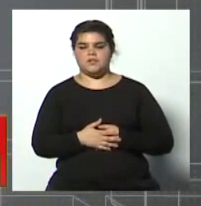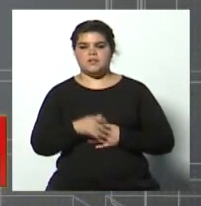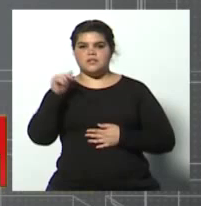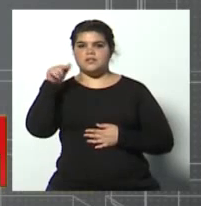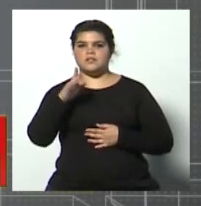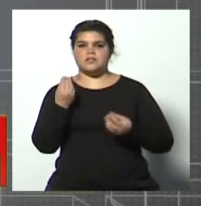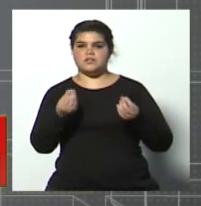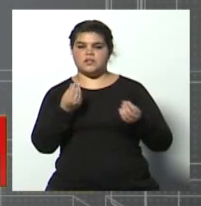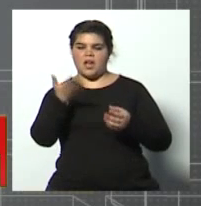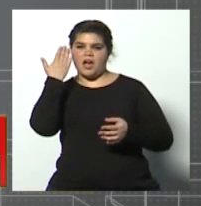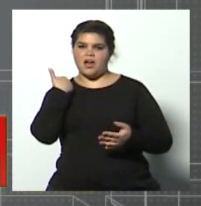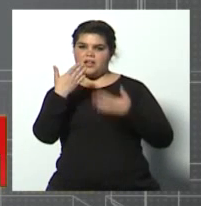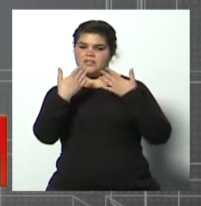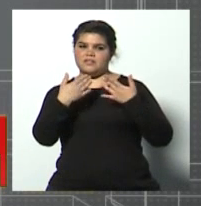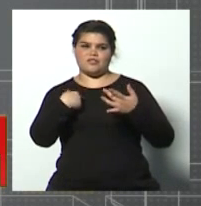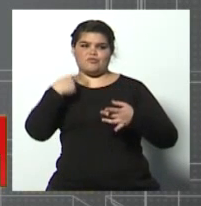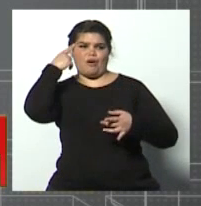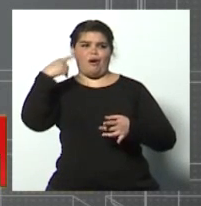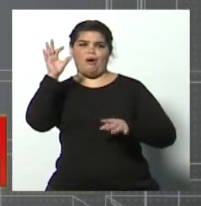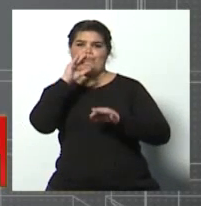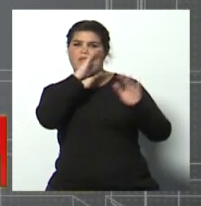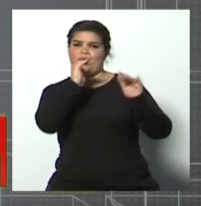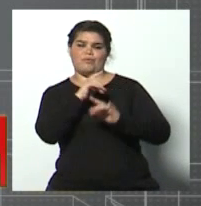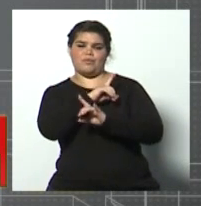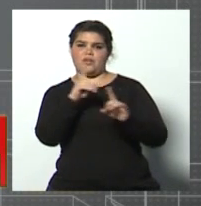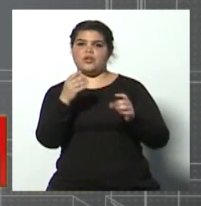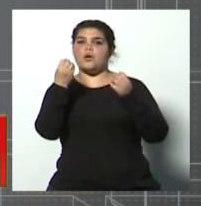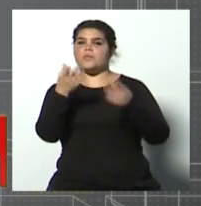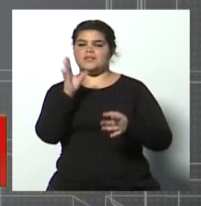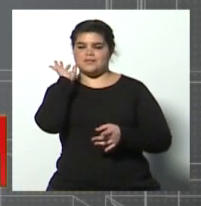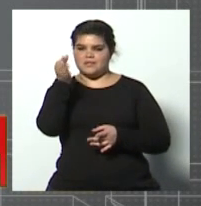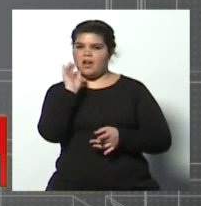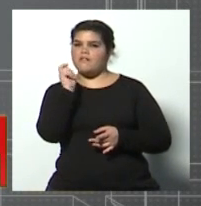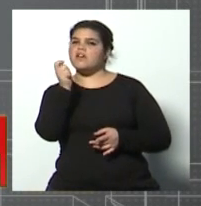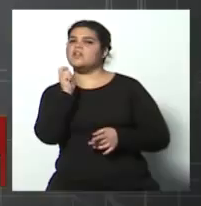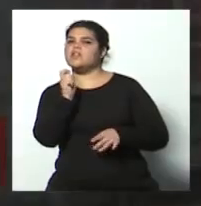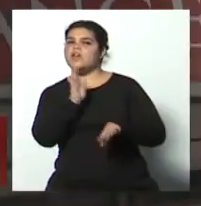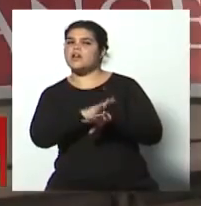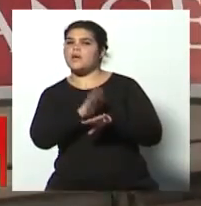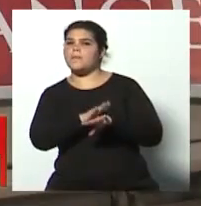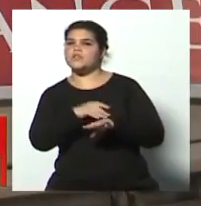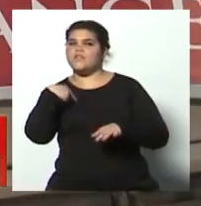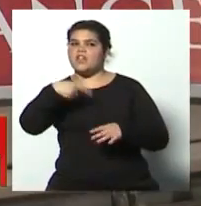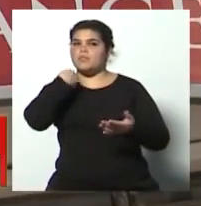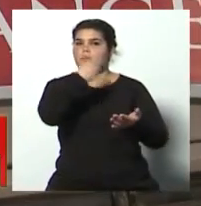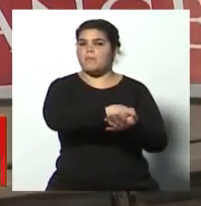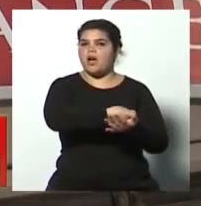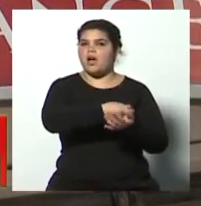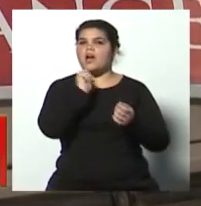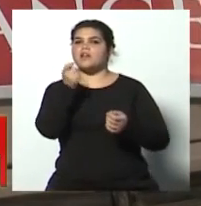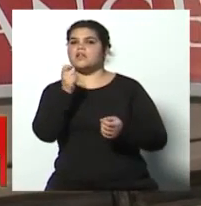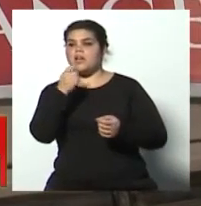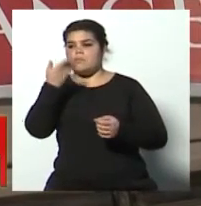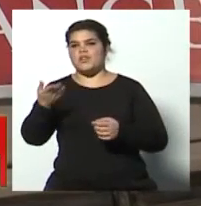aquella oportunidad, yo no estoy de acuerdo con ese ajuste, porque sabemos quiénes son quienes pagan ese ajuste. Las clases populares, los que menos